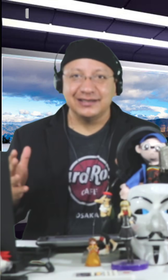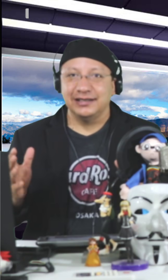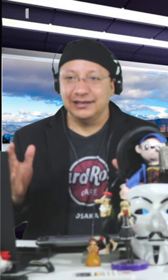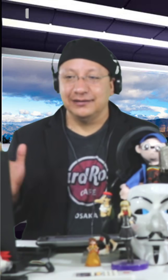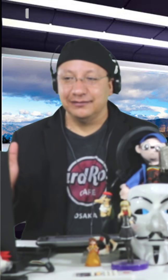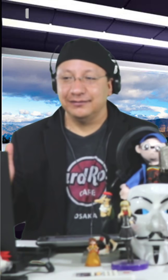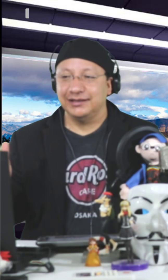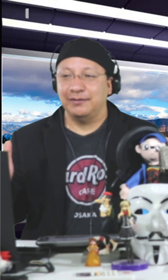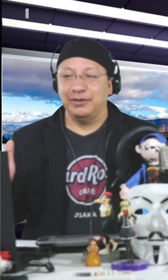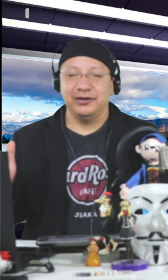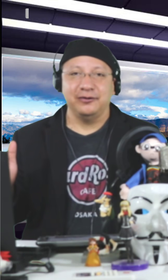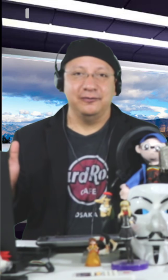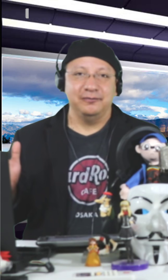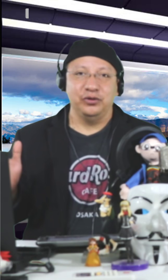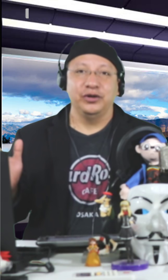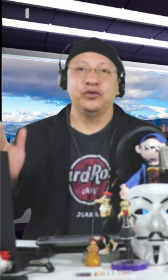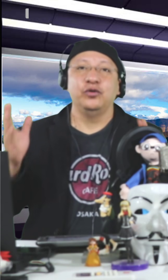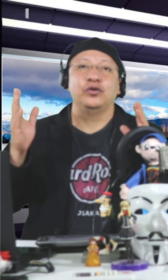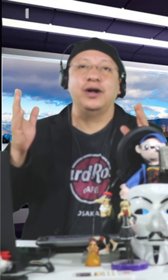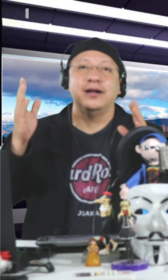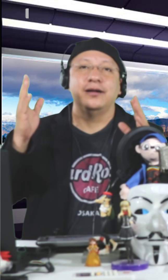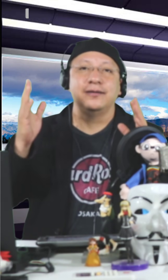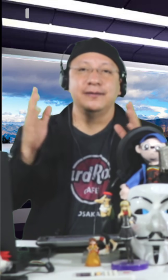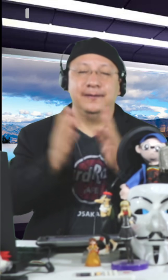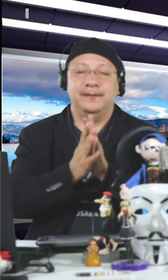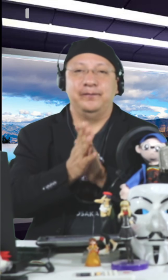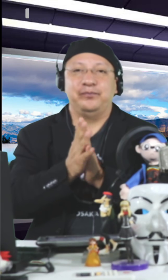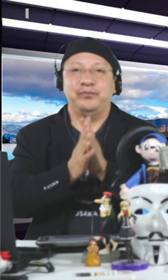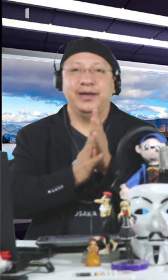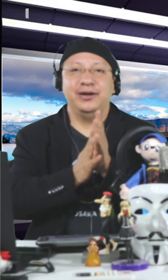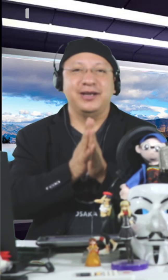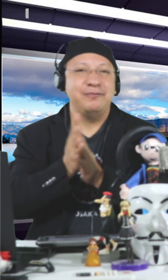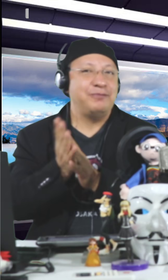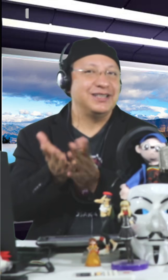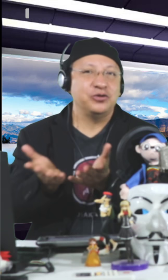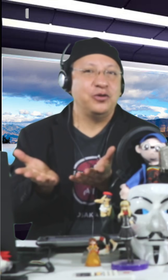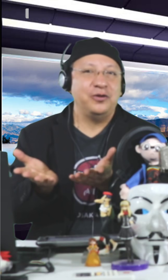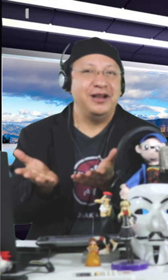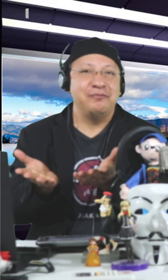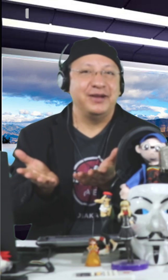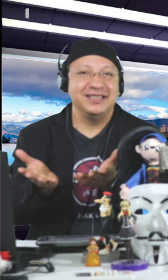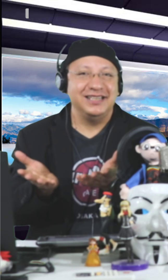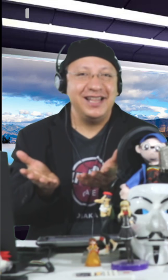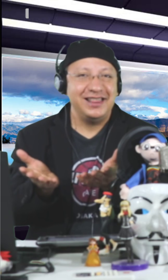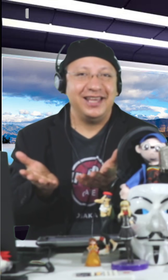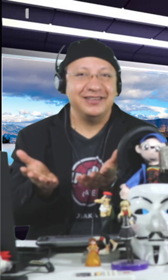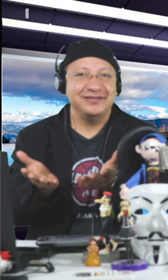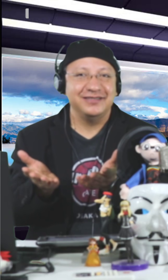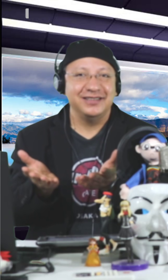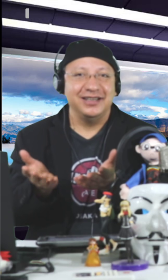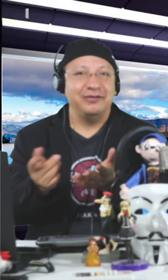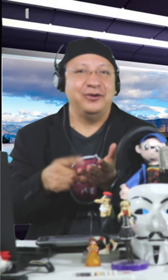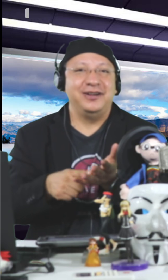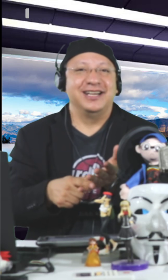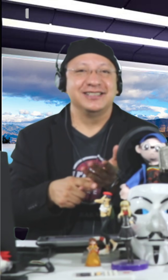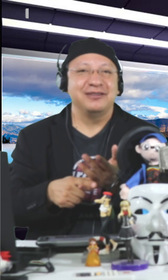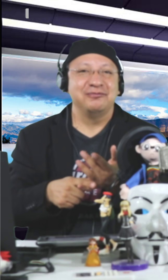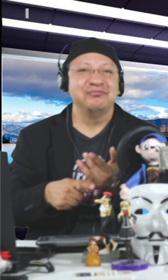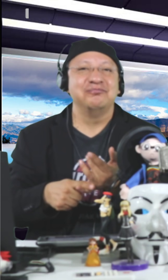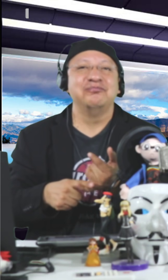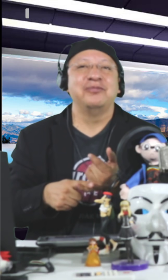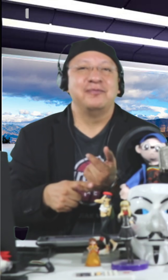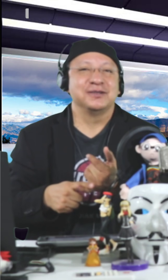ideas de este México pluricultural. ¿Pero qué pasó con el presidente? Le fueron a